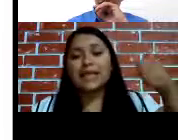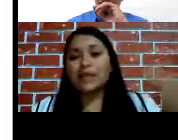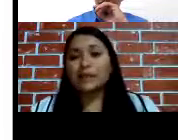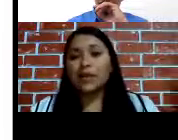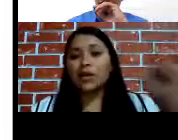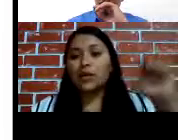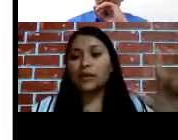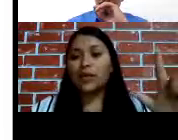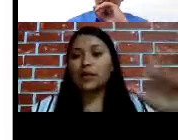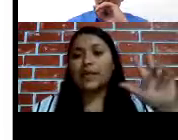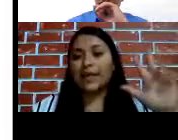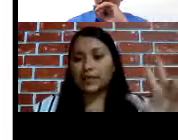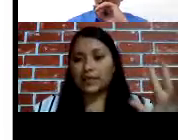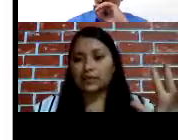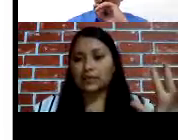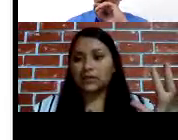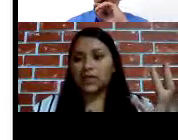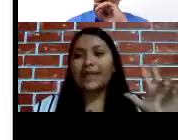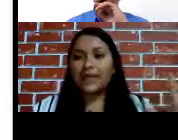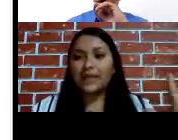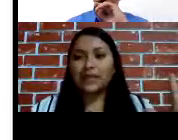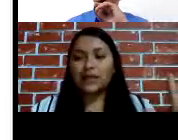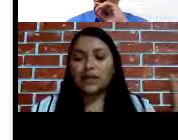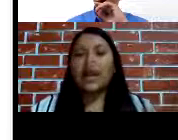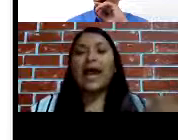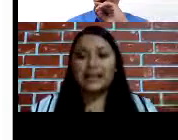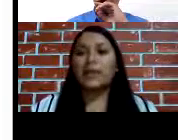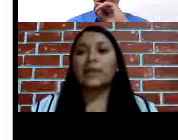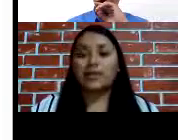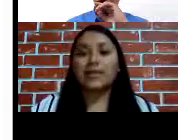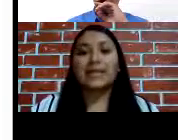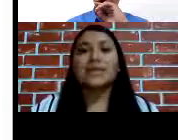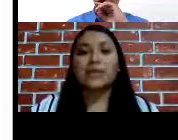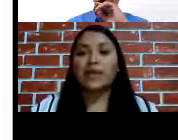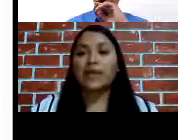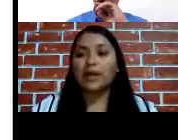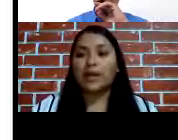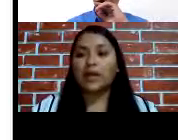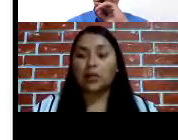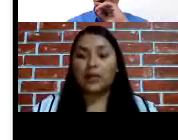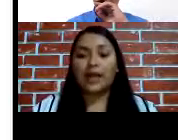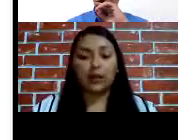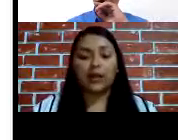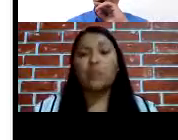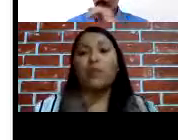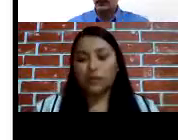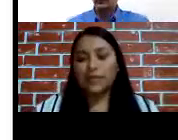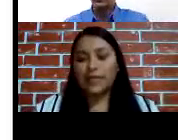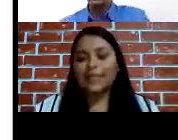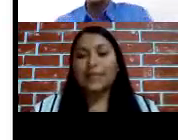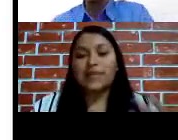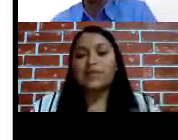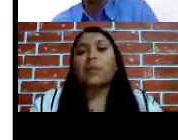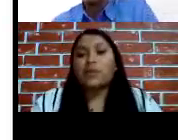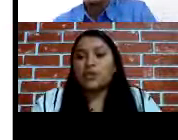que identifico, contengo y canalizo. ¿A quién canalizo? Hacia la persona que sí pueda darle un apoyo.